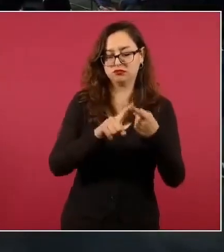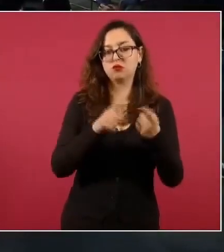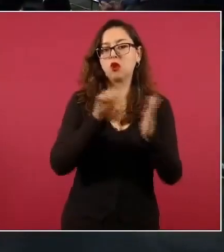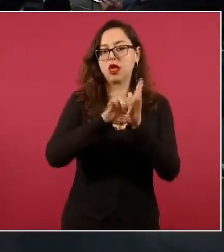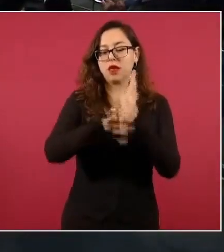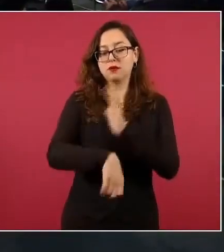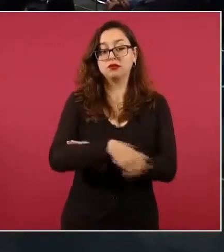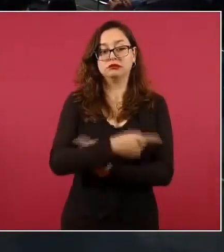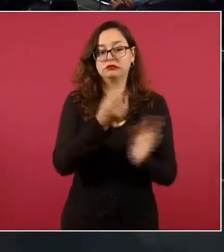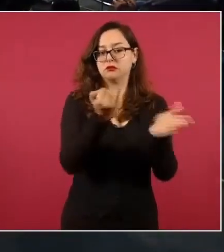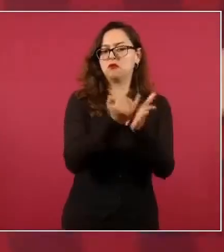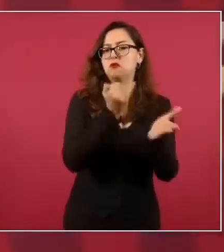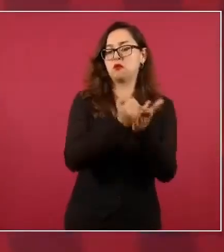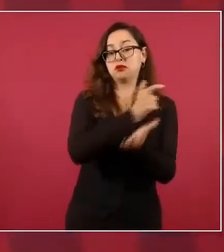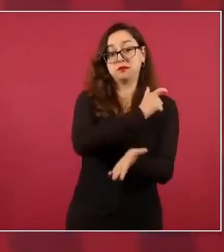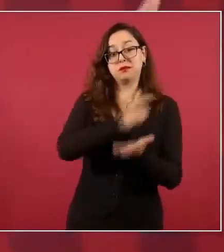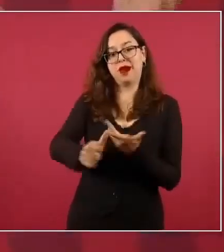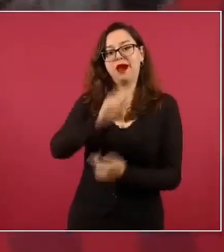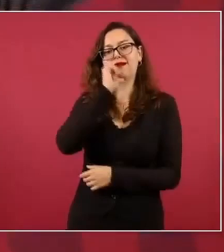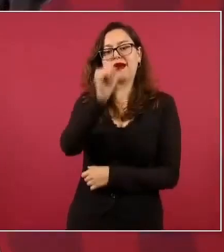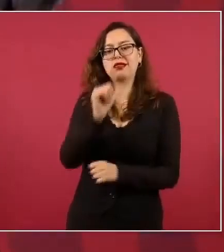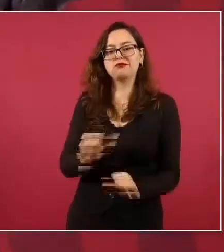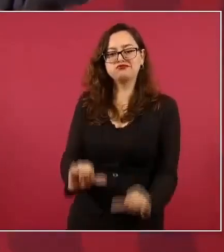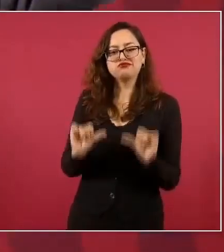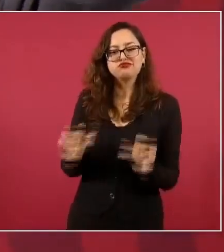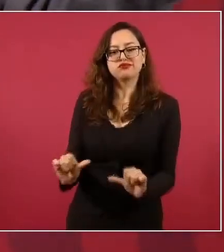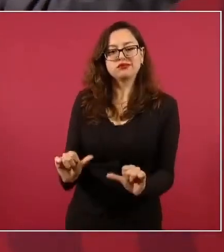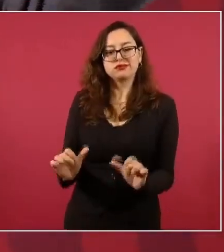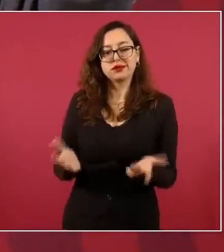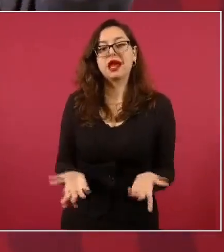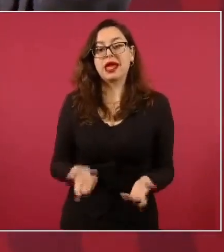porque antes no pagaban impuestos los